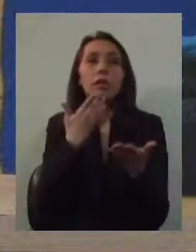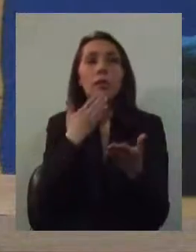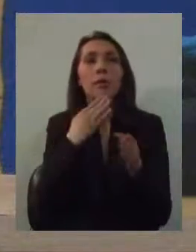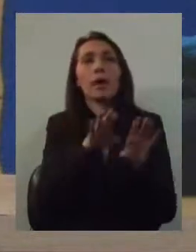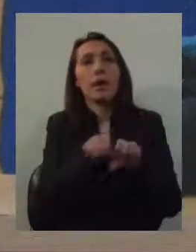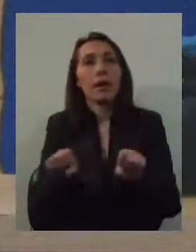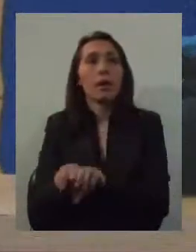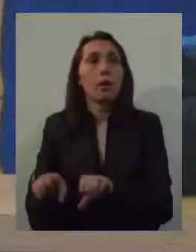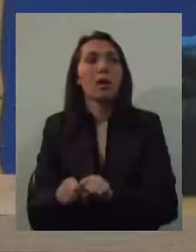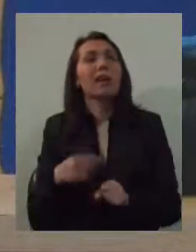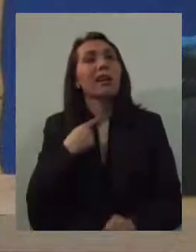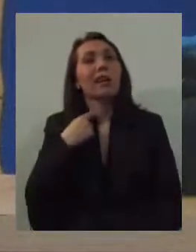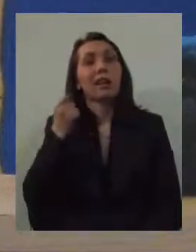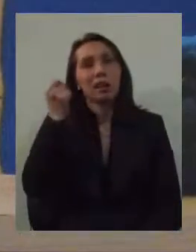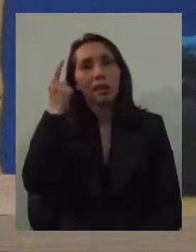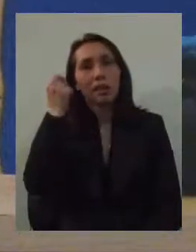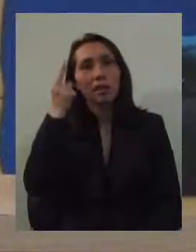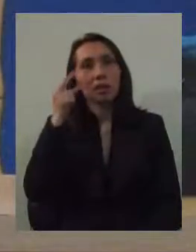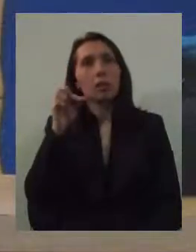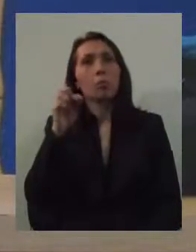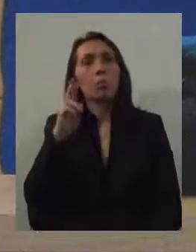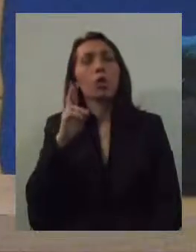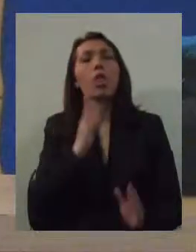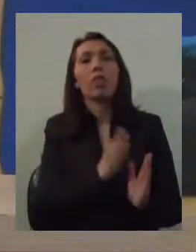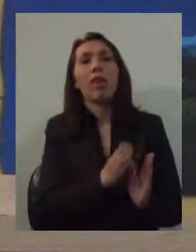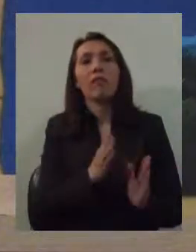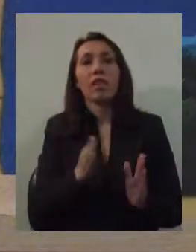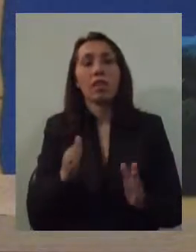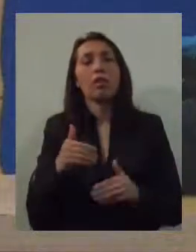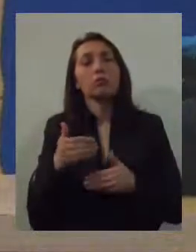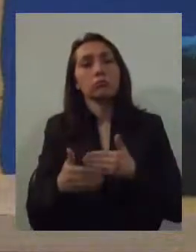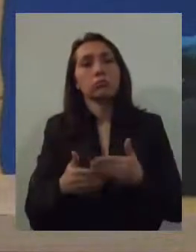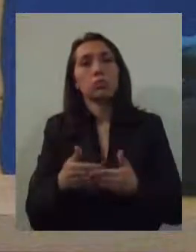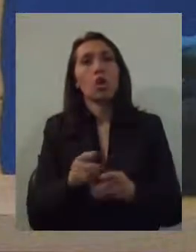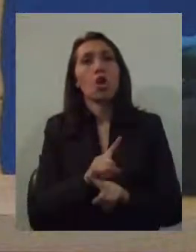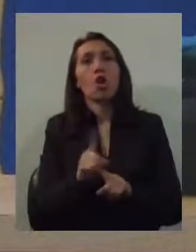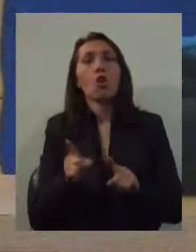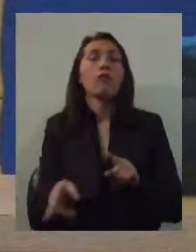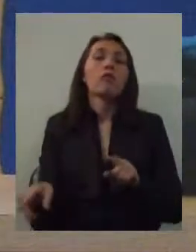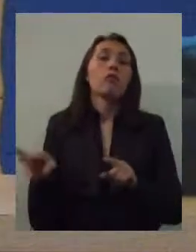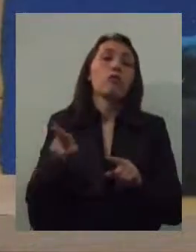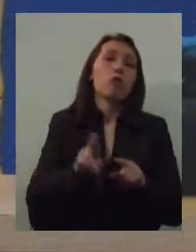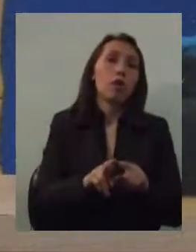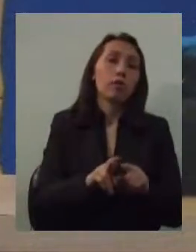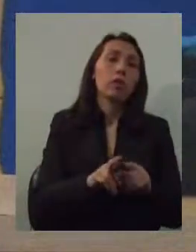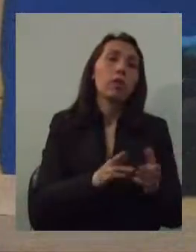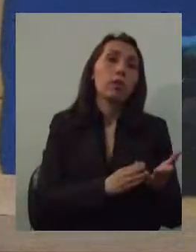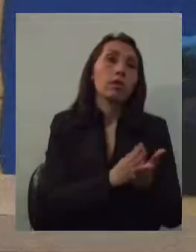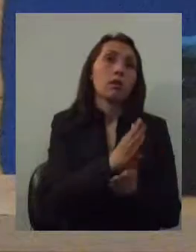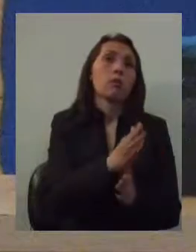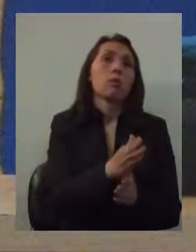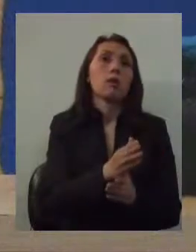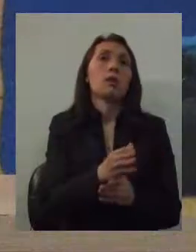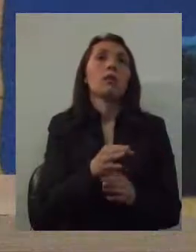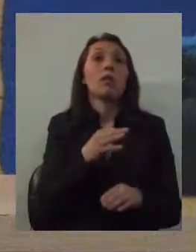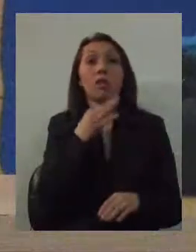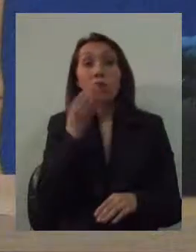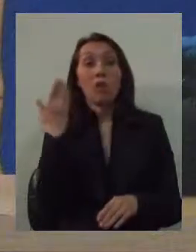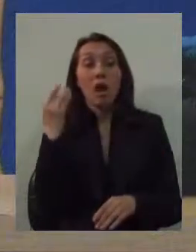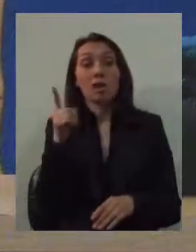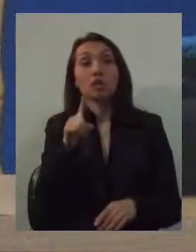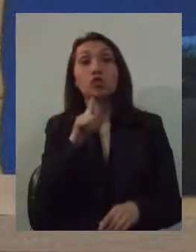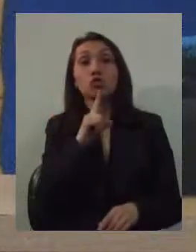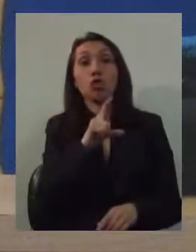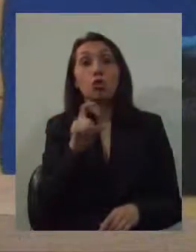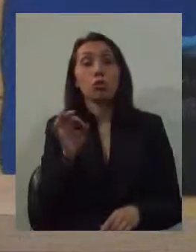consensos acerca de qué se entiende por debido proceso y no reabrir entonces, como dijo esta mañana el doctor Stocco, no